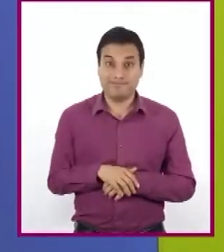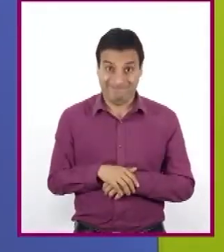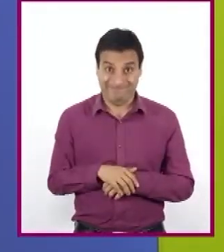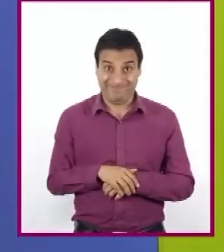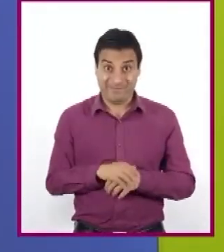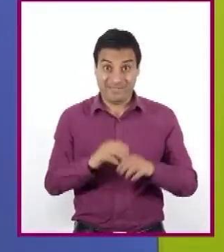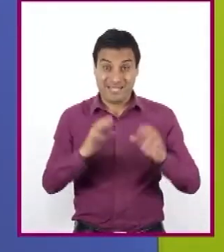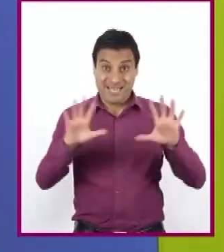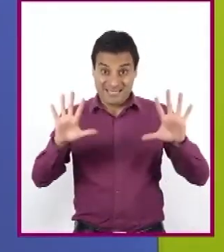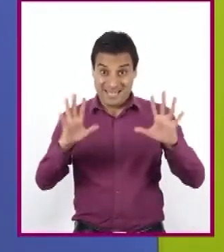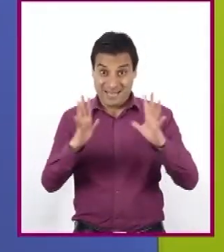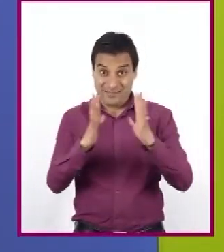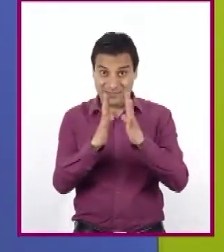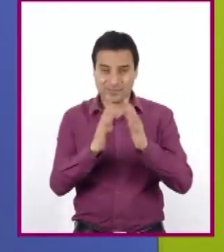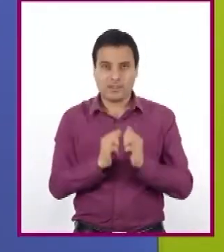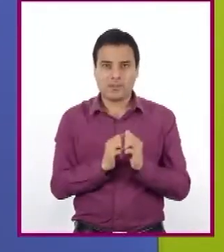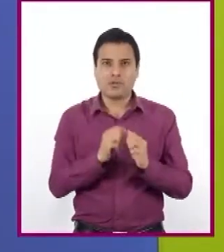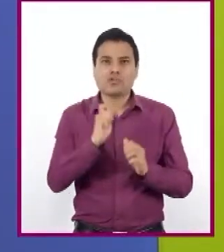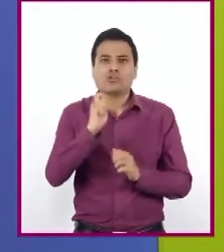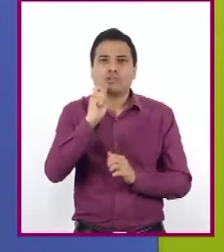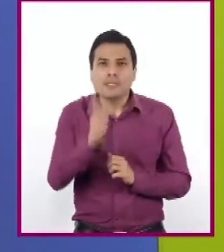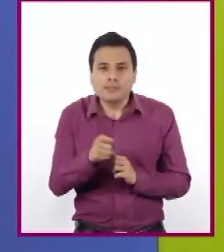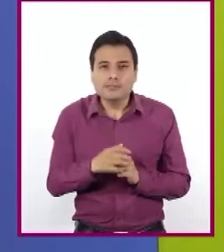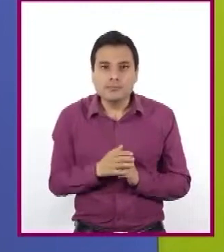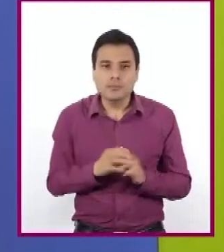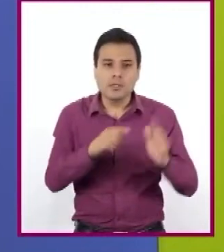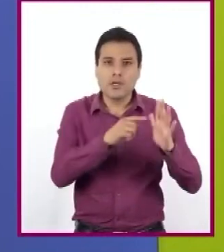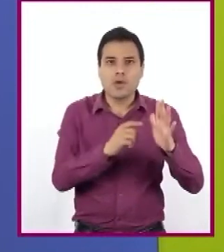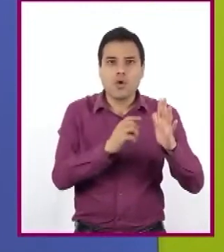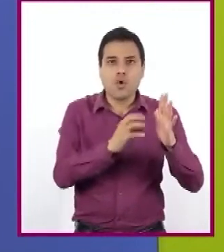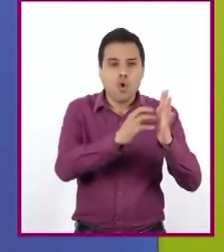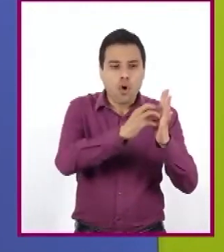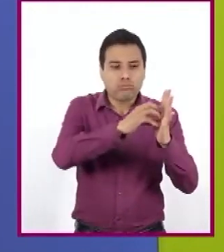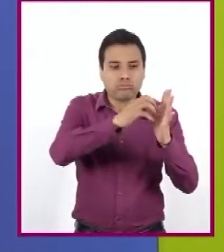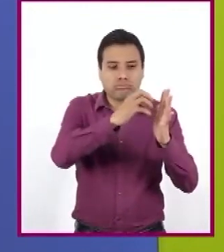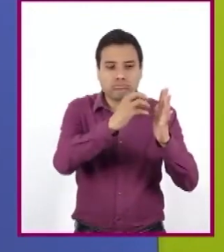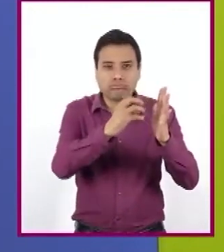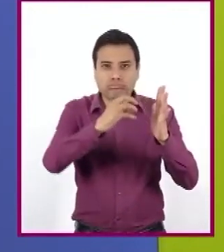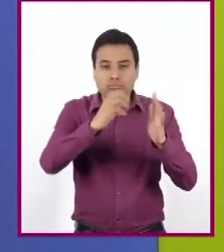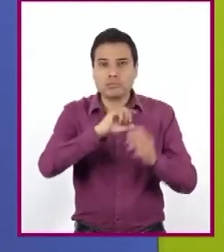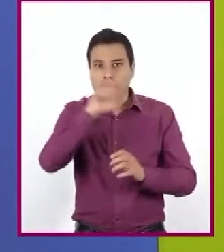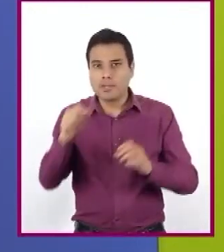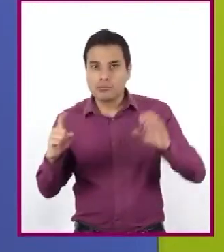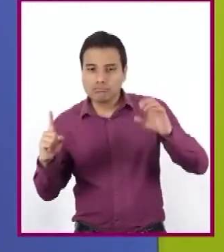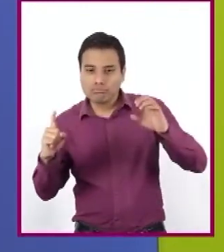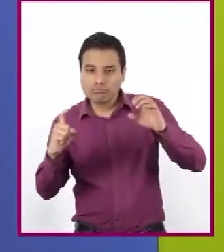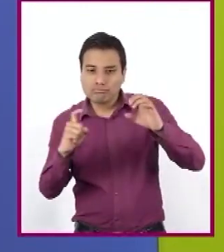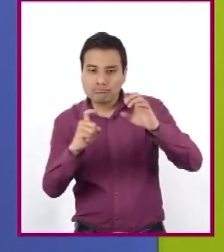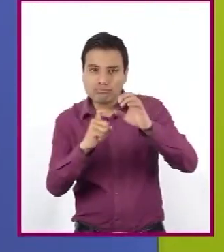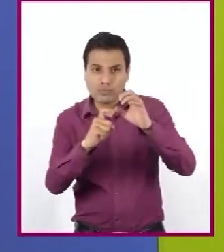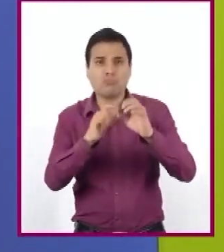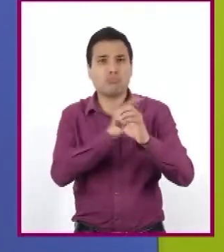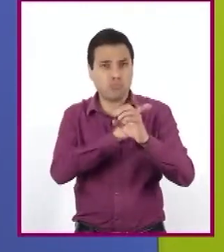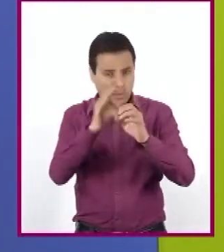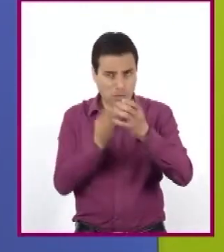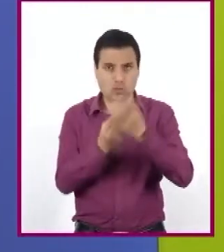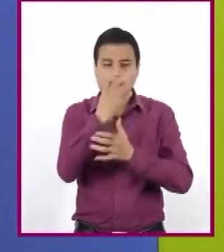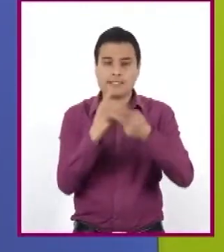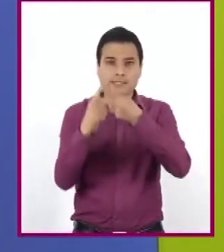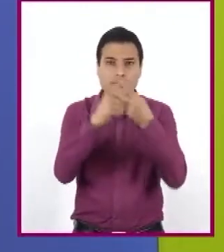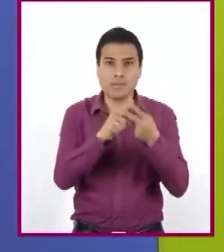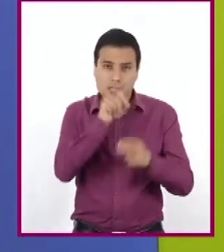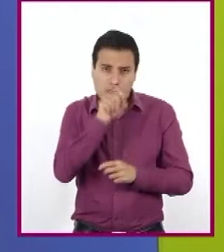y espermatozoides en el mar, uniéndose o fecundándose fuera del cuerpo de la madre, pero también utilizan una reproducción